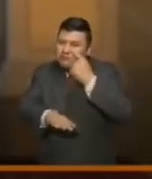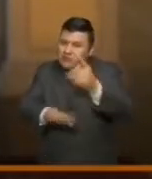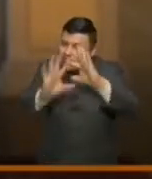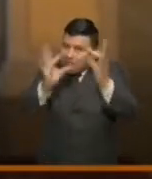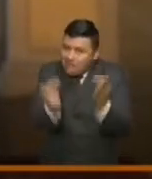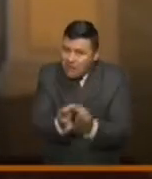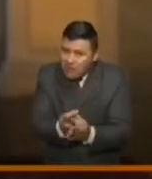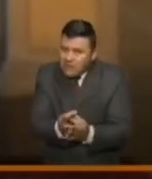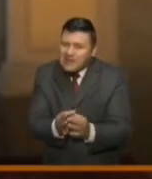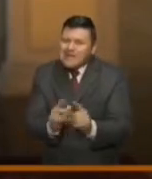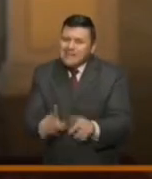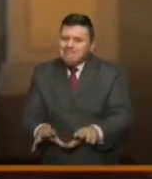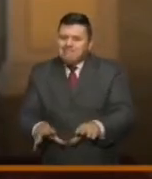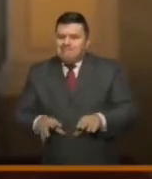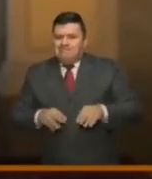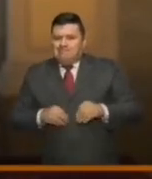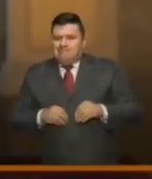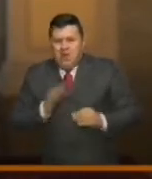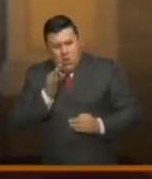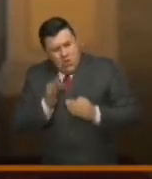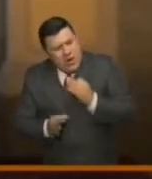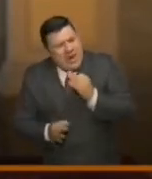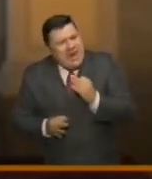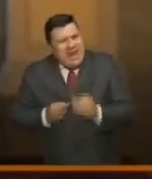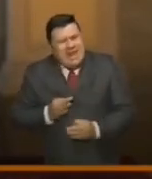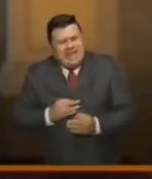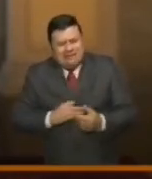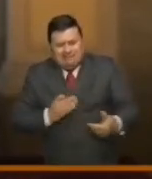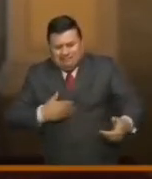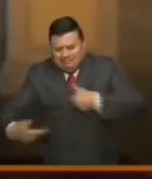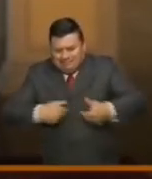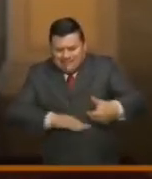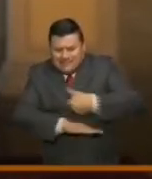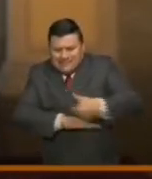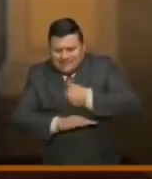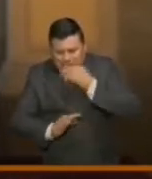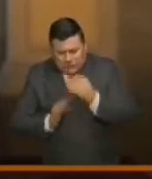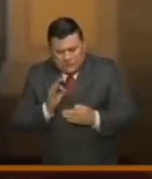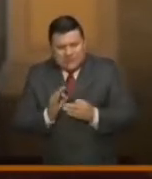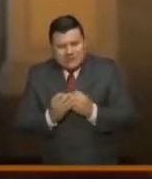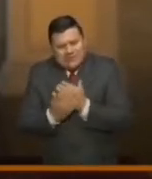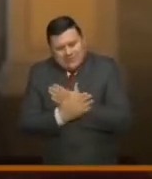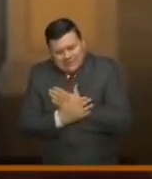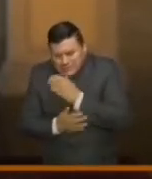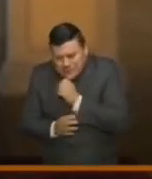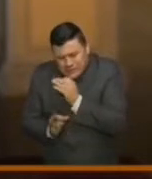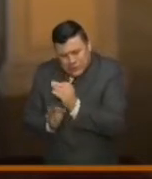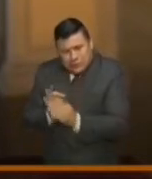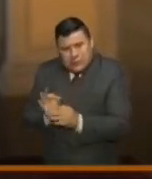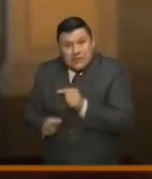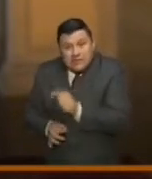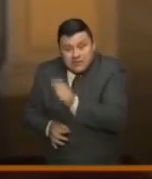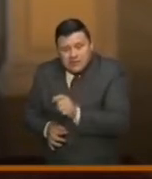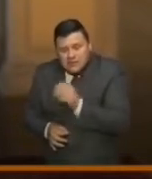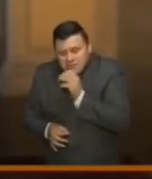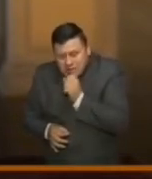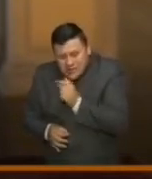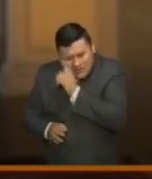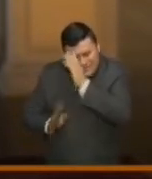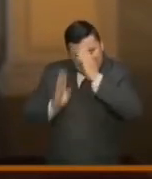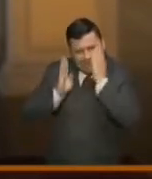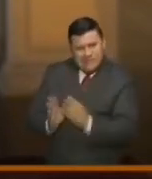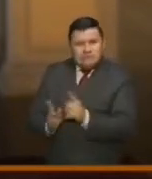a que adoptemos las prácticas de cuidado más extremo con el mayor afecto porque ellos merecen